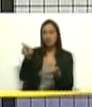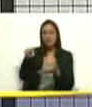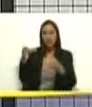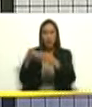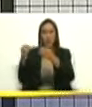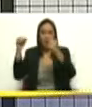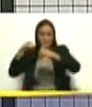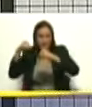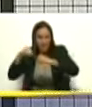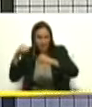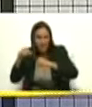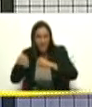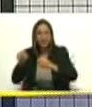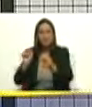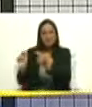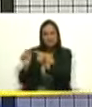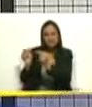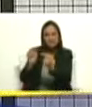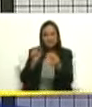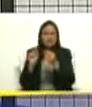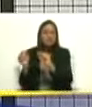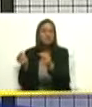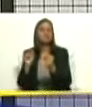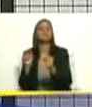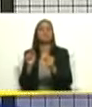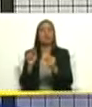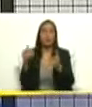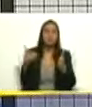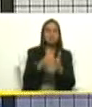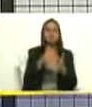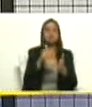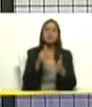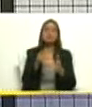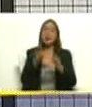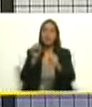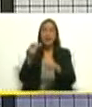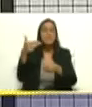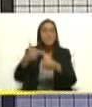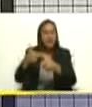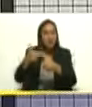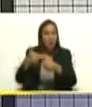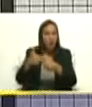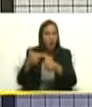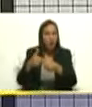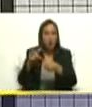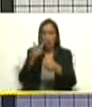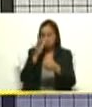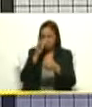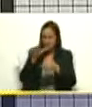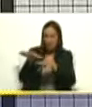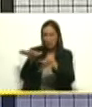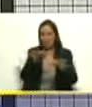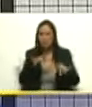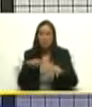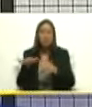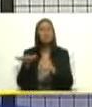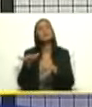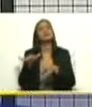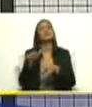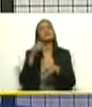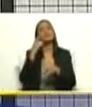golpe de estado 2002 Sabotaje petrolero 2002 2003 firmas planas